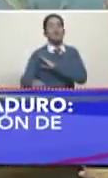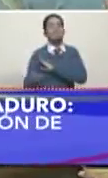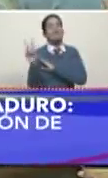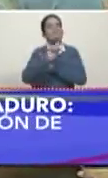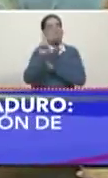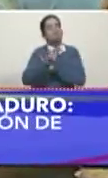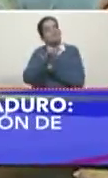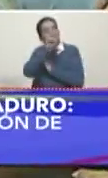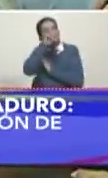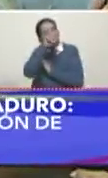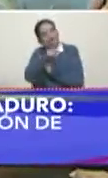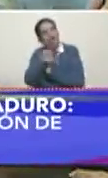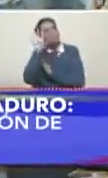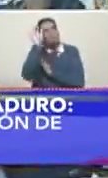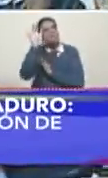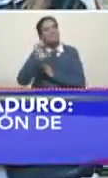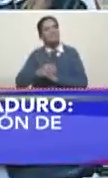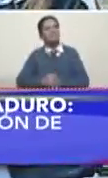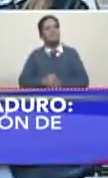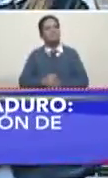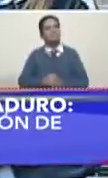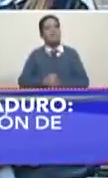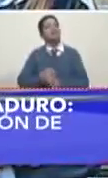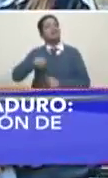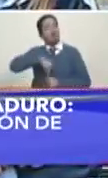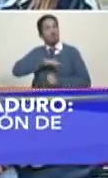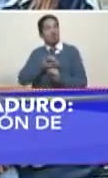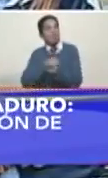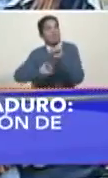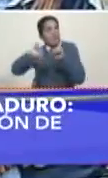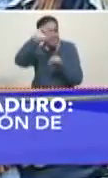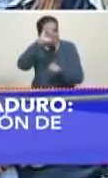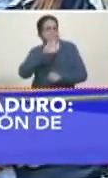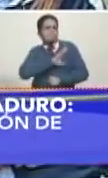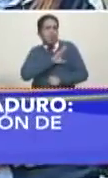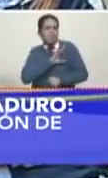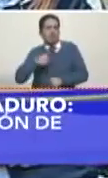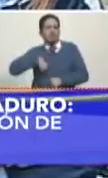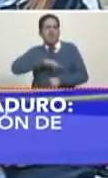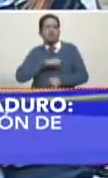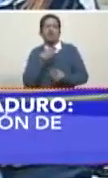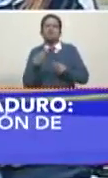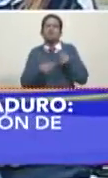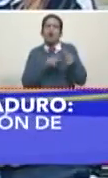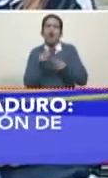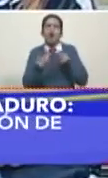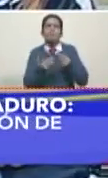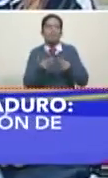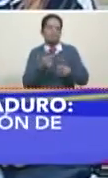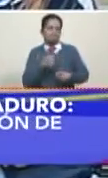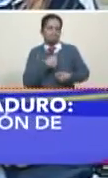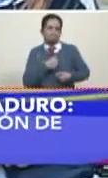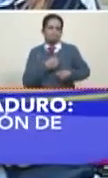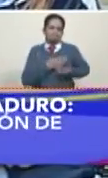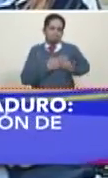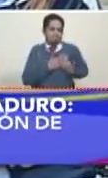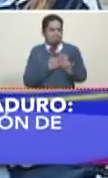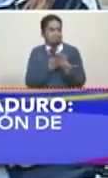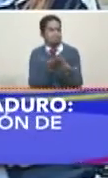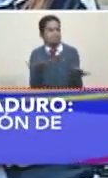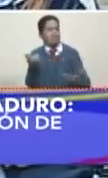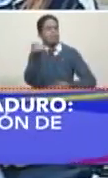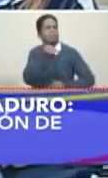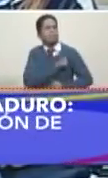patriotas. Y defenderemos lo nuestro con todos los trozos de nuestra alma.